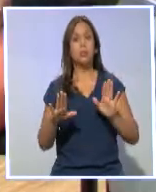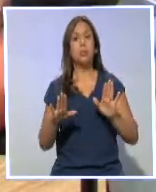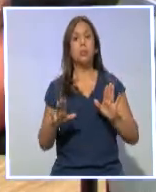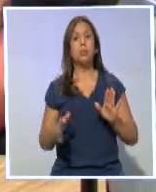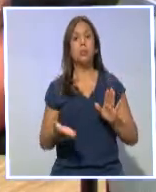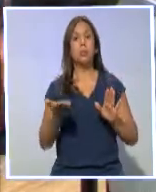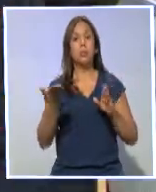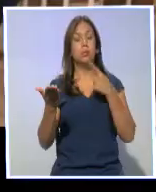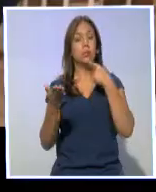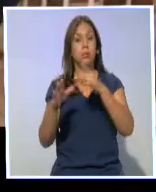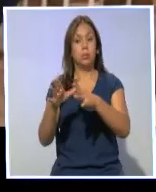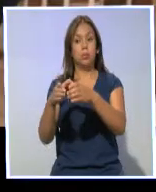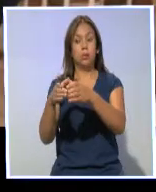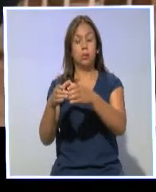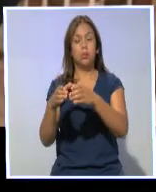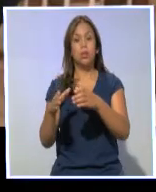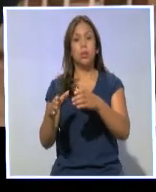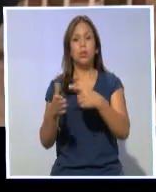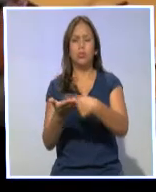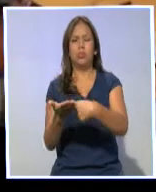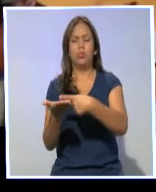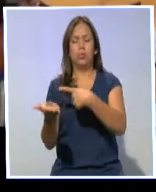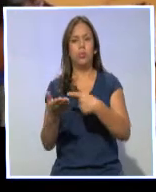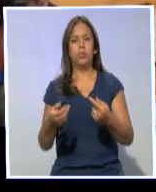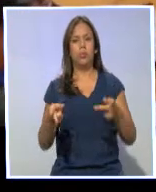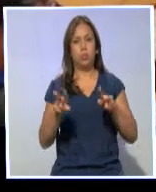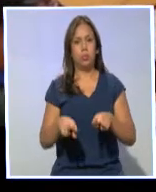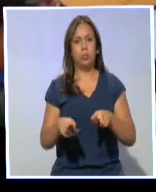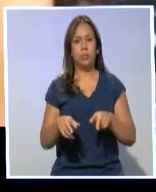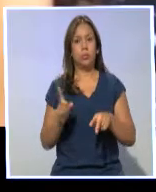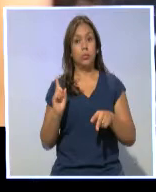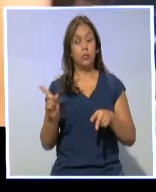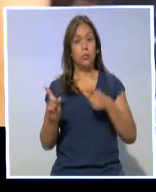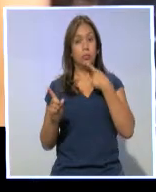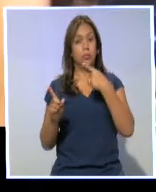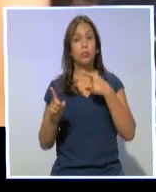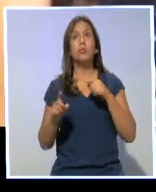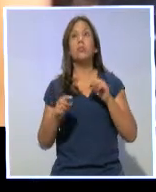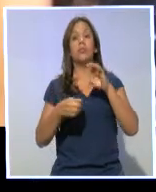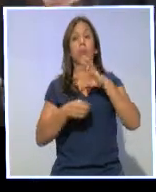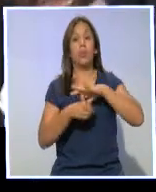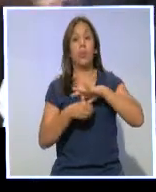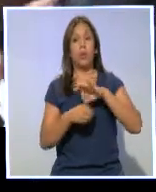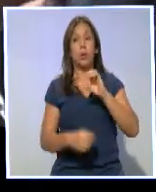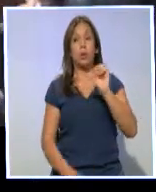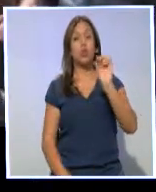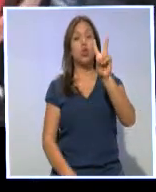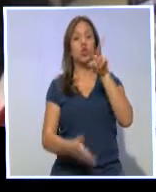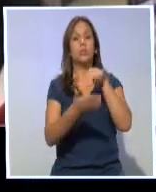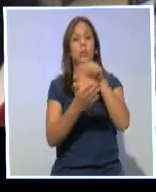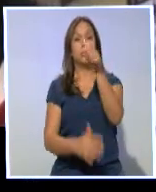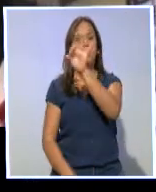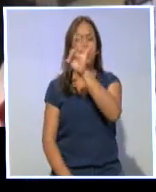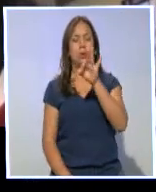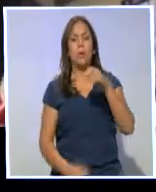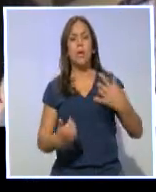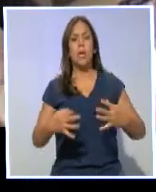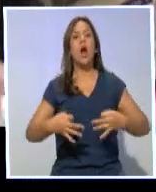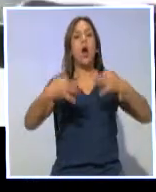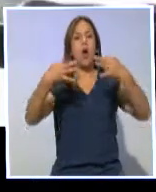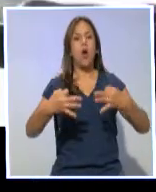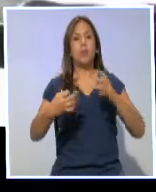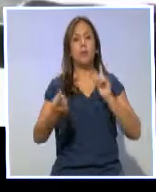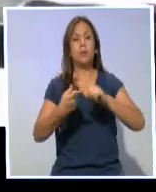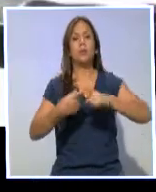la condición de candidato. Para que las reformas puedan aplicarse en las elecciones seccionales de 2019, las mismas deberán entrar en vigencia